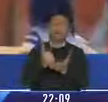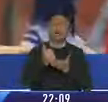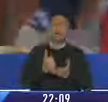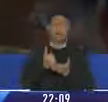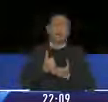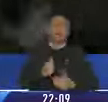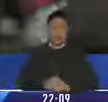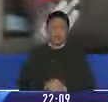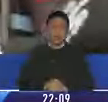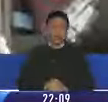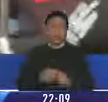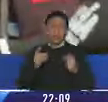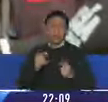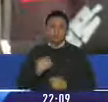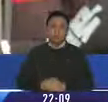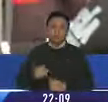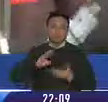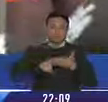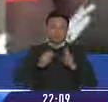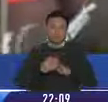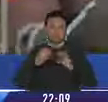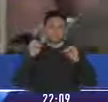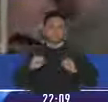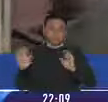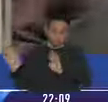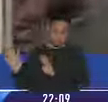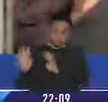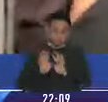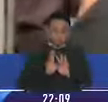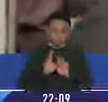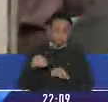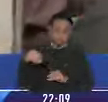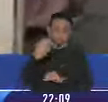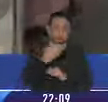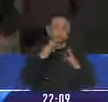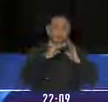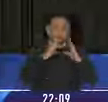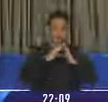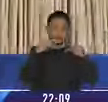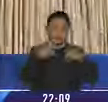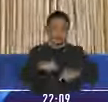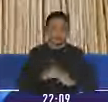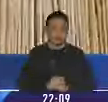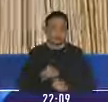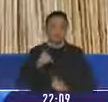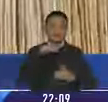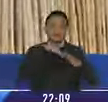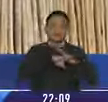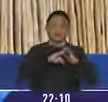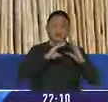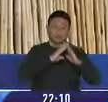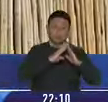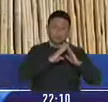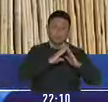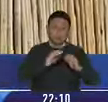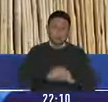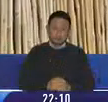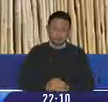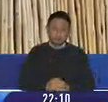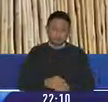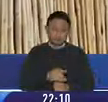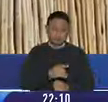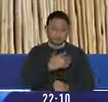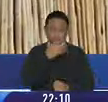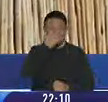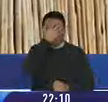ayuda. Inmediatamente la comunidad se concentró en los exteriores del domicilio, en cuyo interior se descubrió una